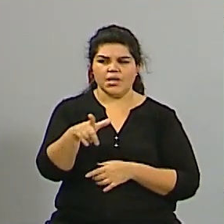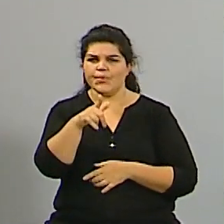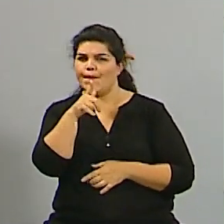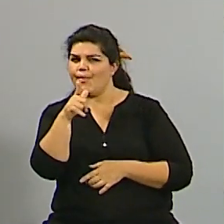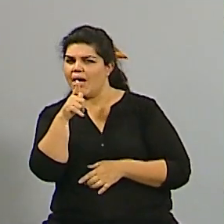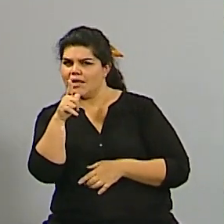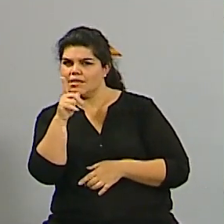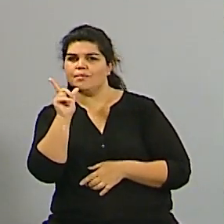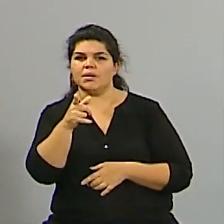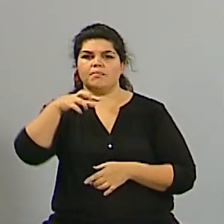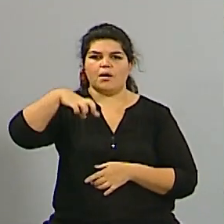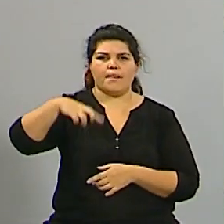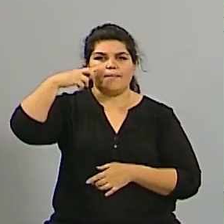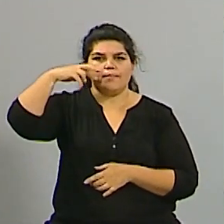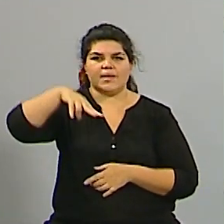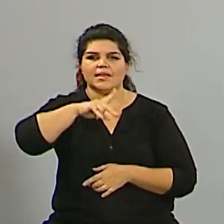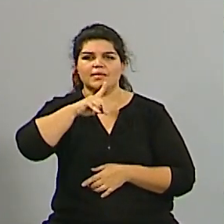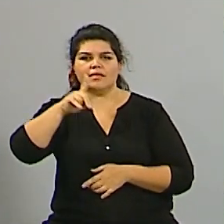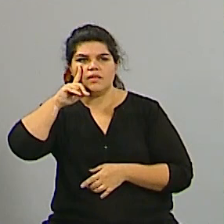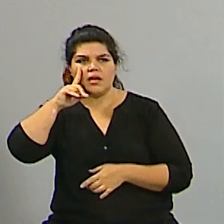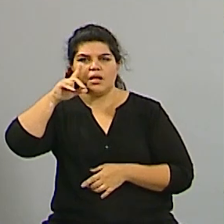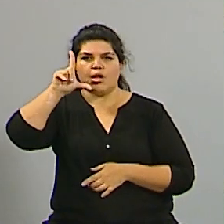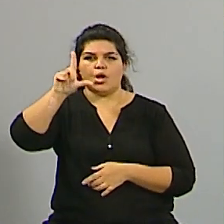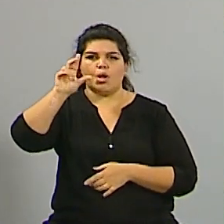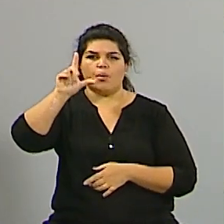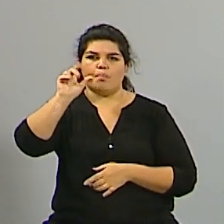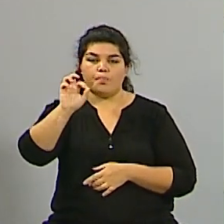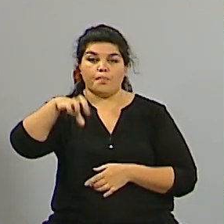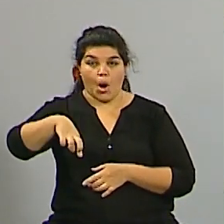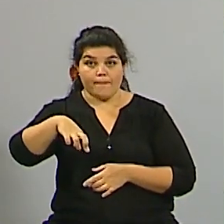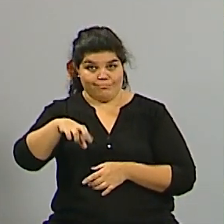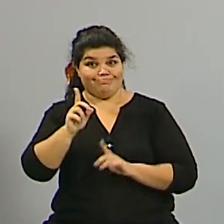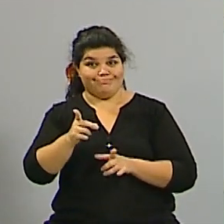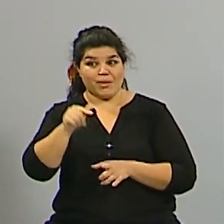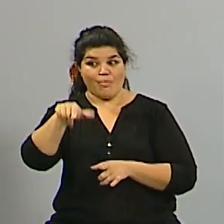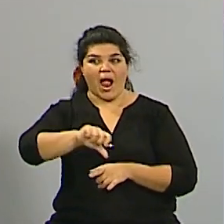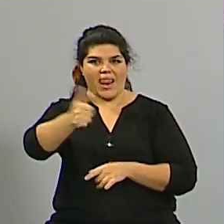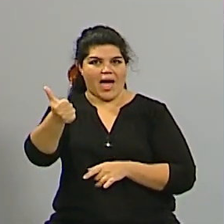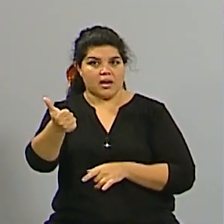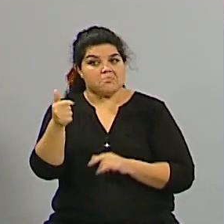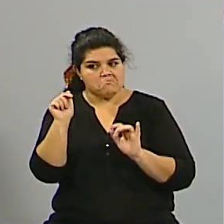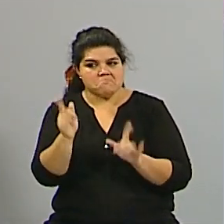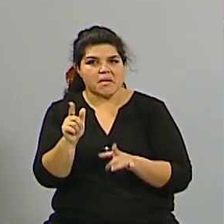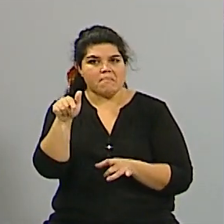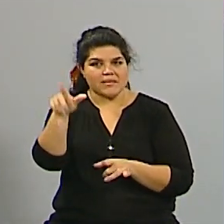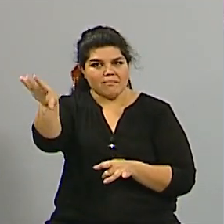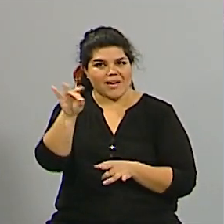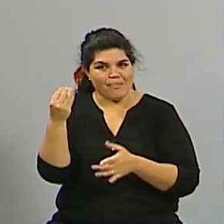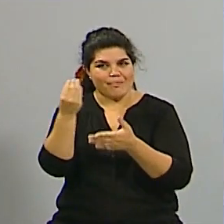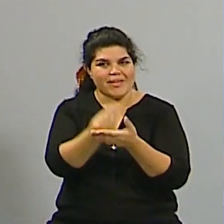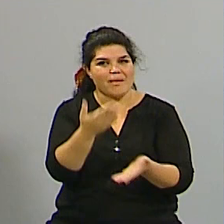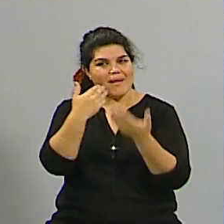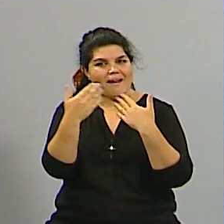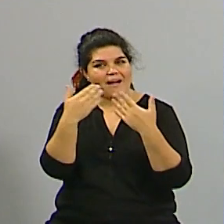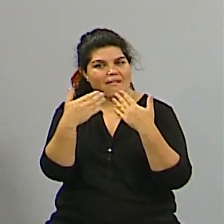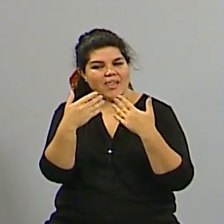Mauricio Pinticlop iba a ser el ganador de esa interna. Bueno, con él vamos a estar hablando para que nos cuente cómo fue esa elección y sobre